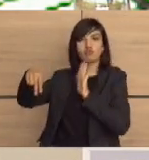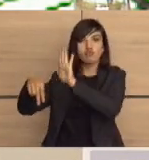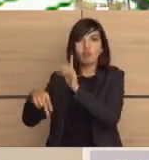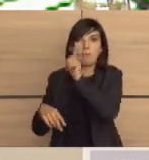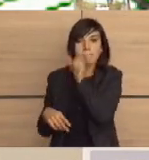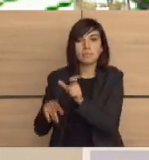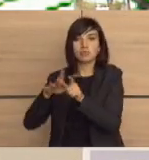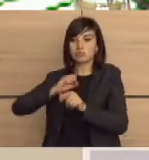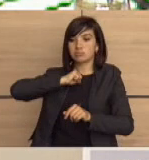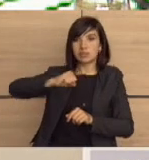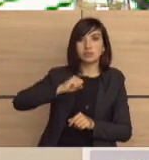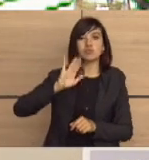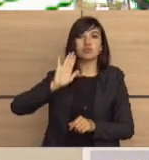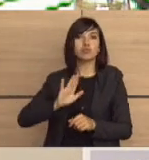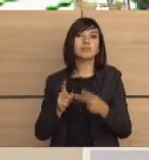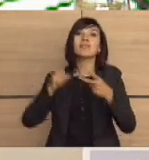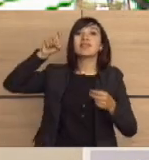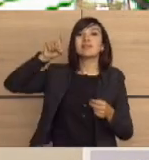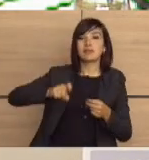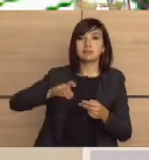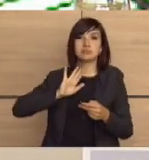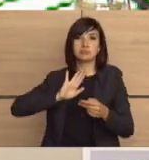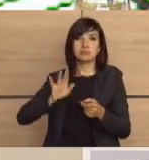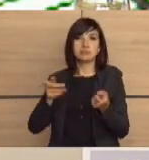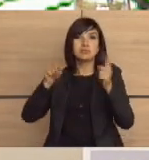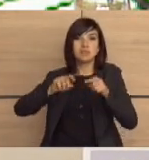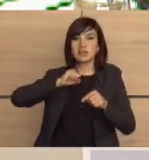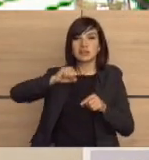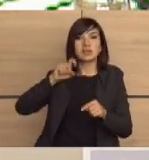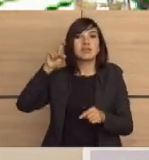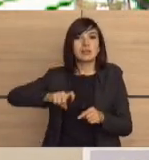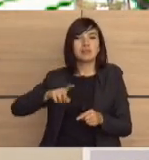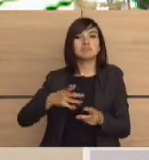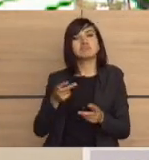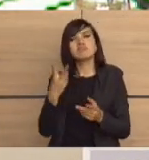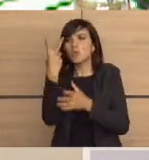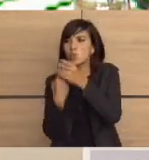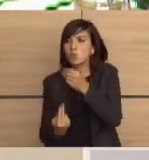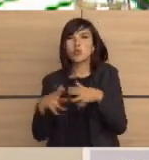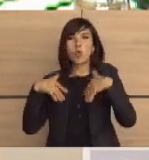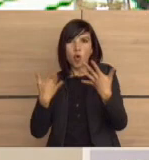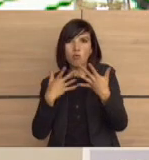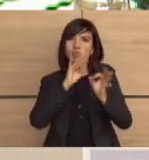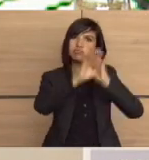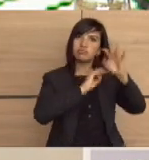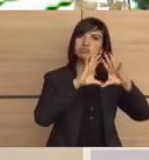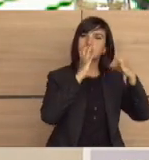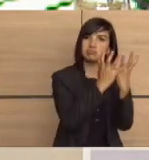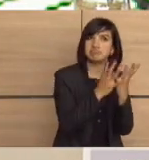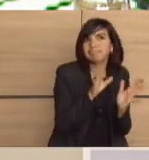derechos a la construcción del bien común como escenario posible de futuro. Entonces la pregunta es, ¿cómo puede haber una